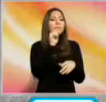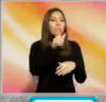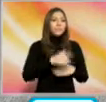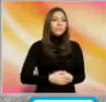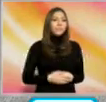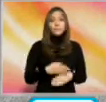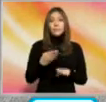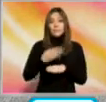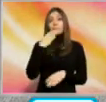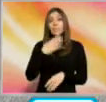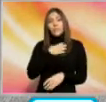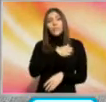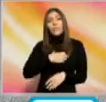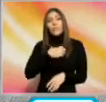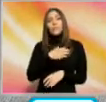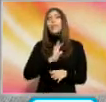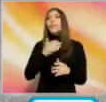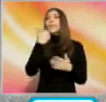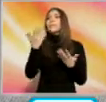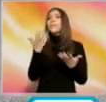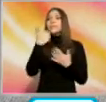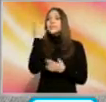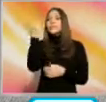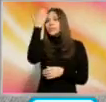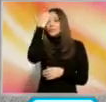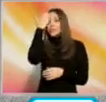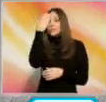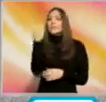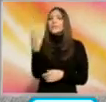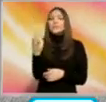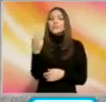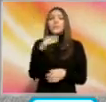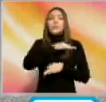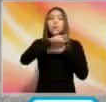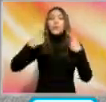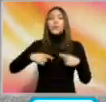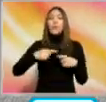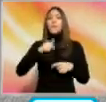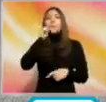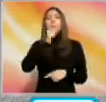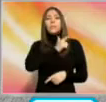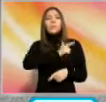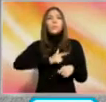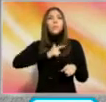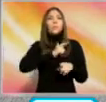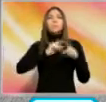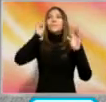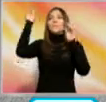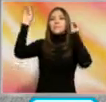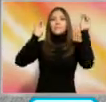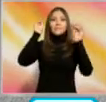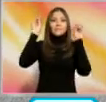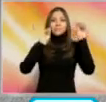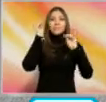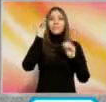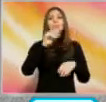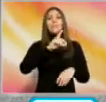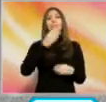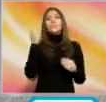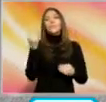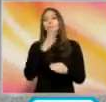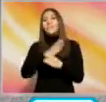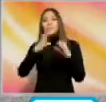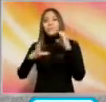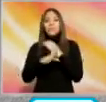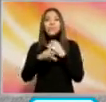deseosa de conocer esto porque todos nos animamos a decorar y luego con tanta cosa que hay que hacer al inicio de